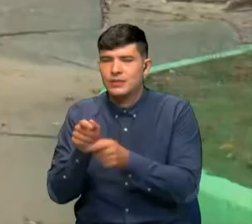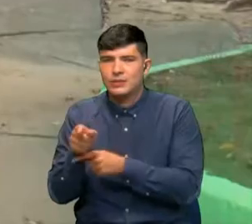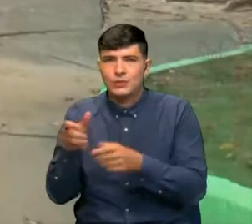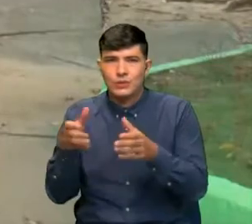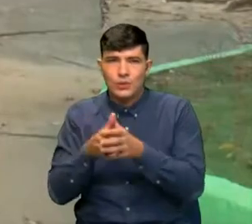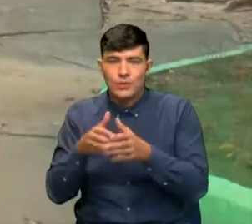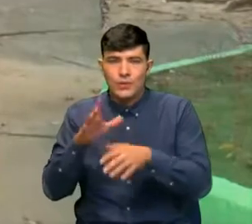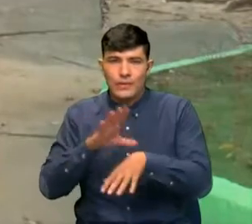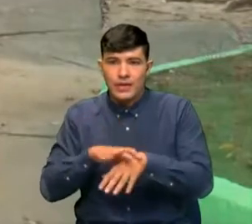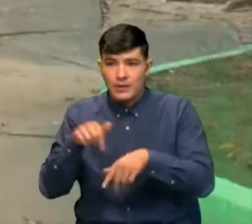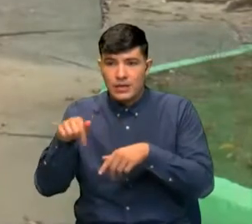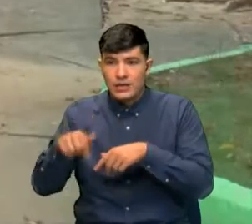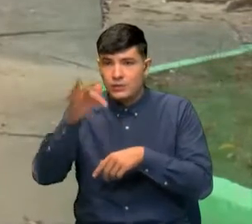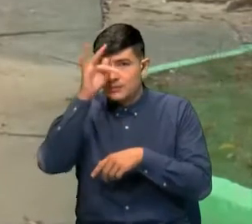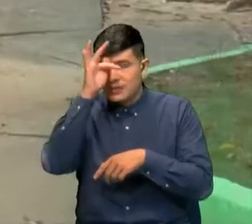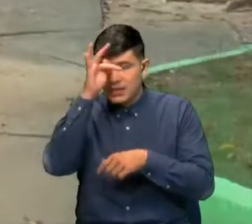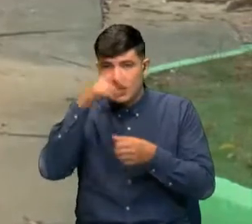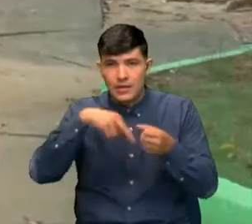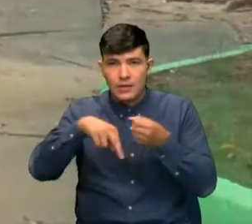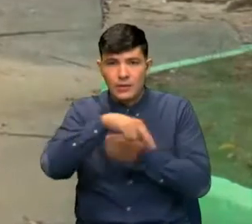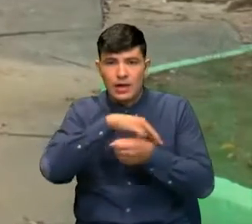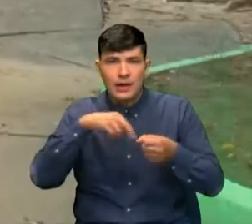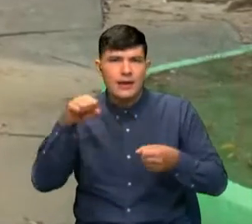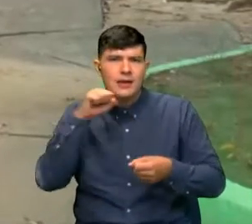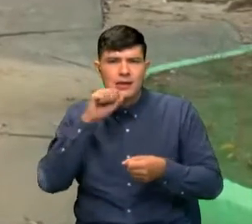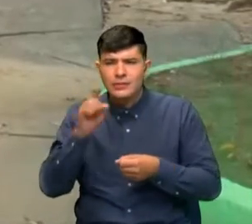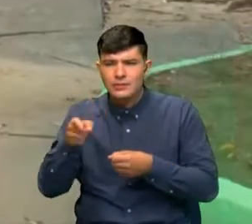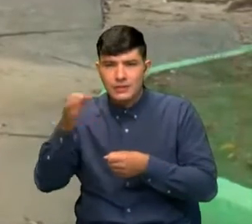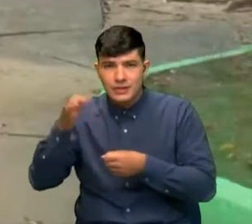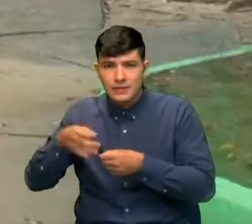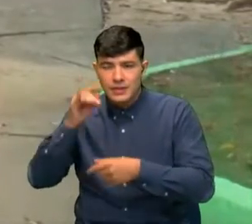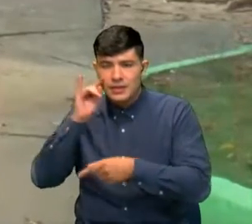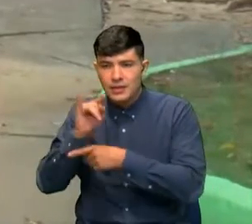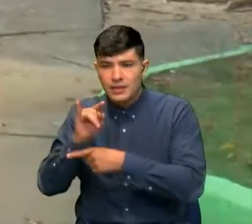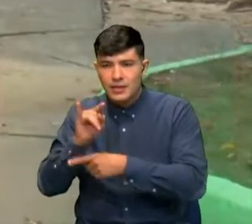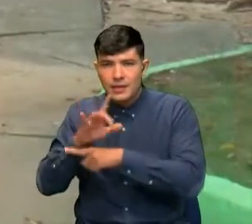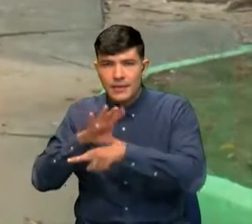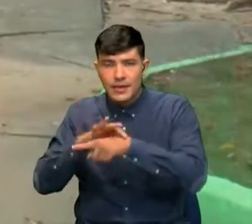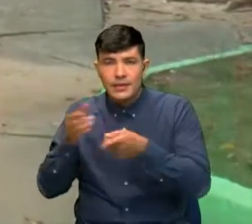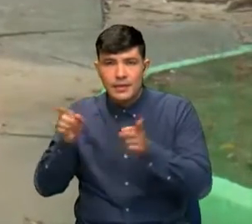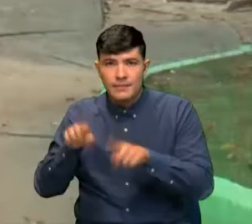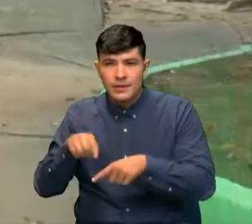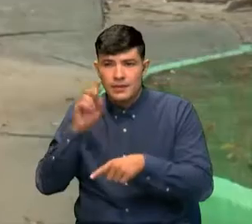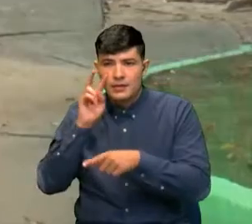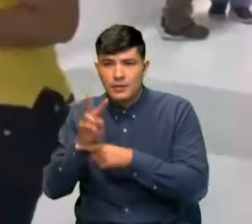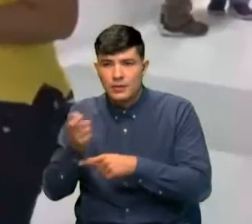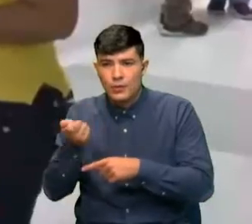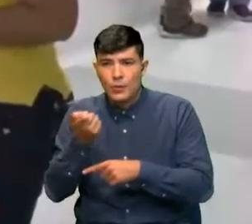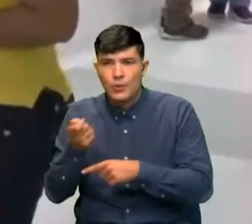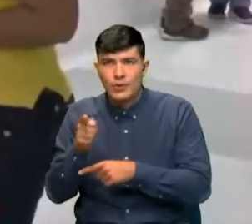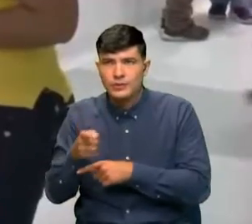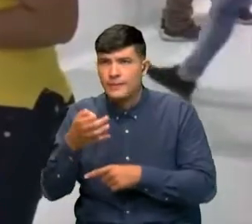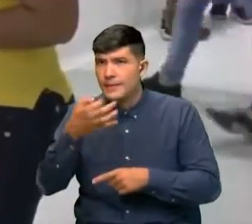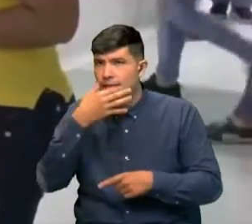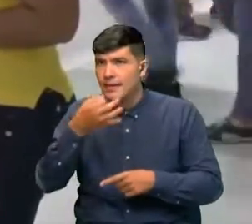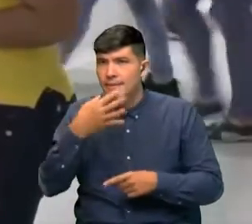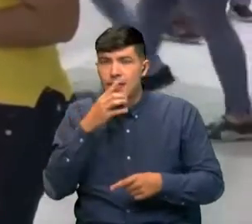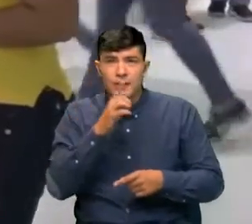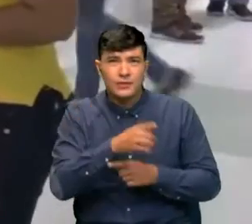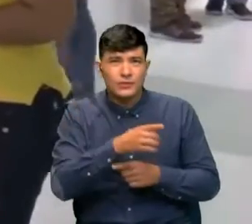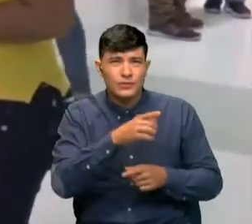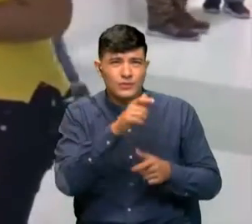del hospital regional del magdalena medio bajo supervisión médica y el control en el medicamento su estado de